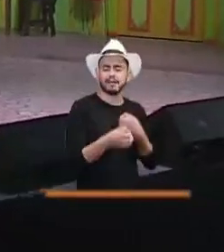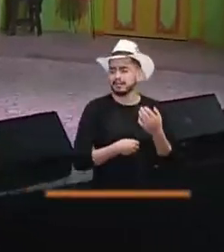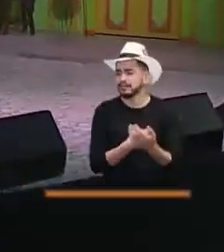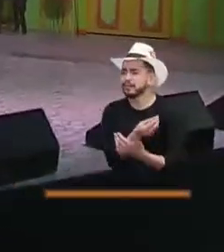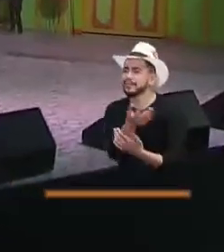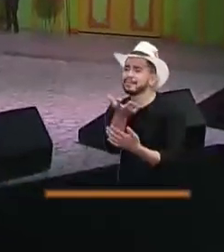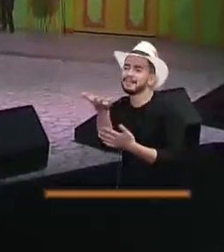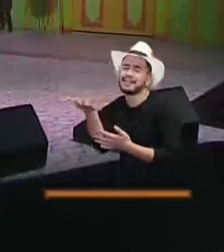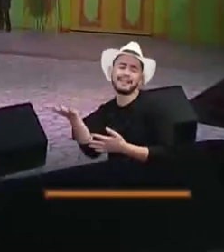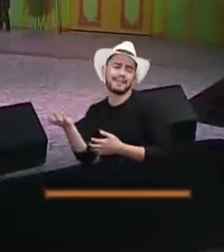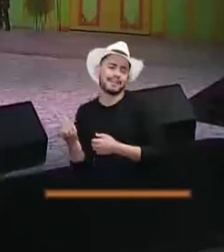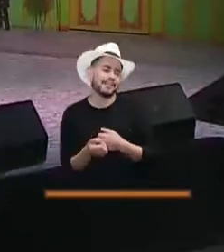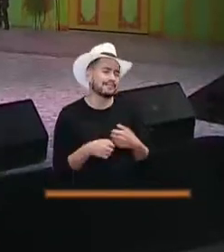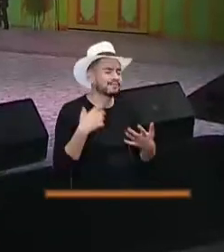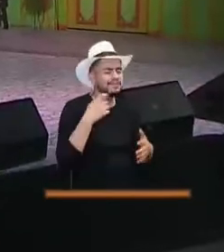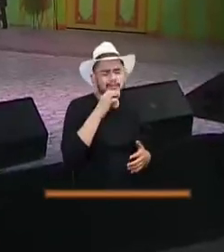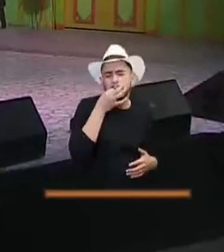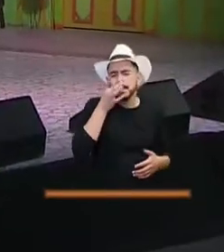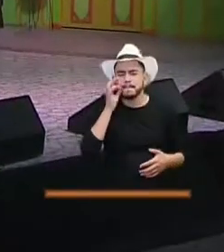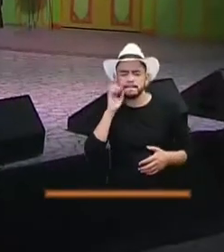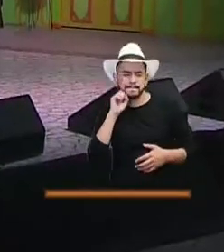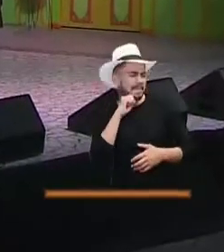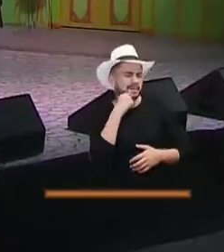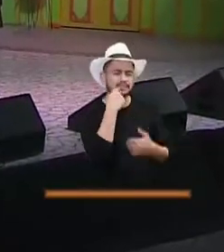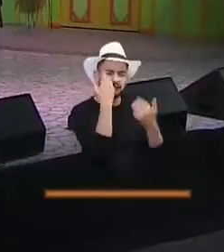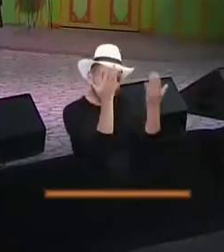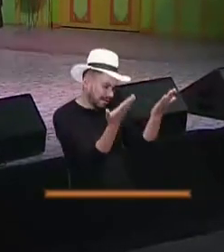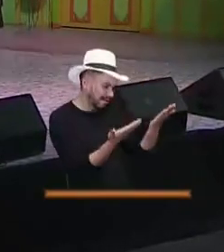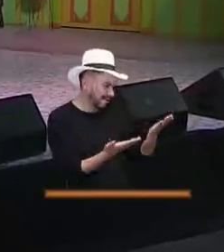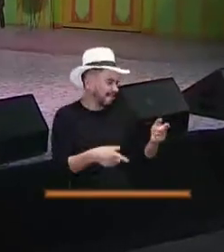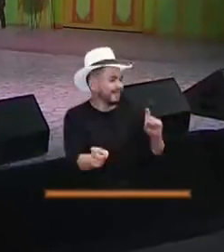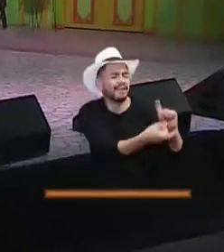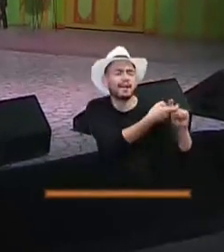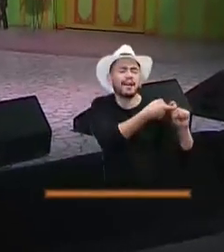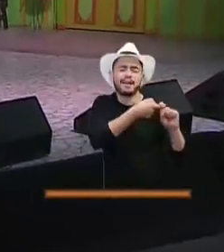Romeo y aquí tengo a mi Julieta.